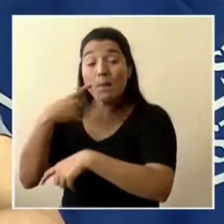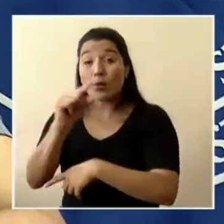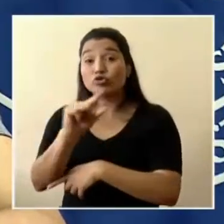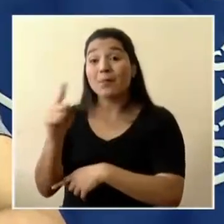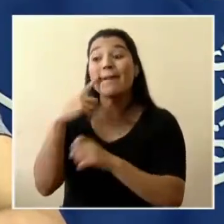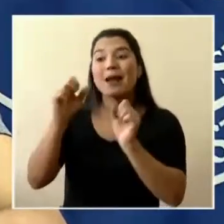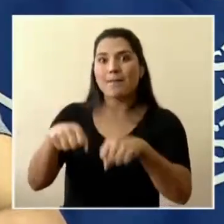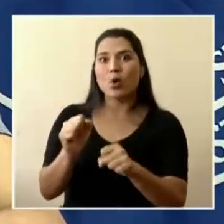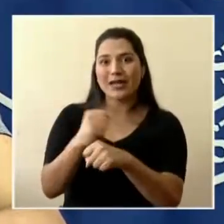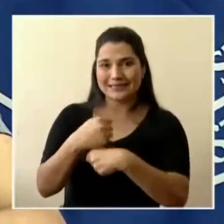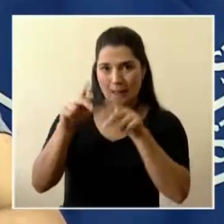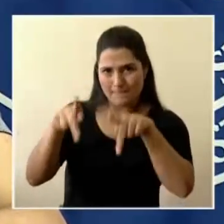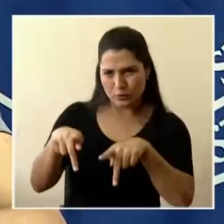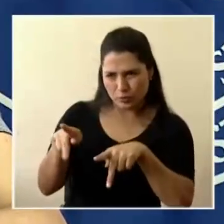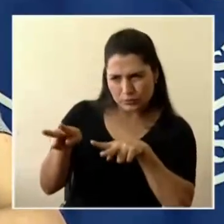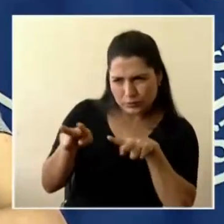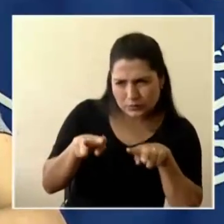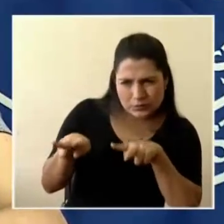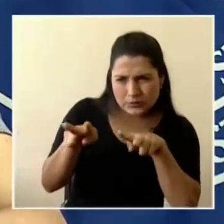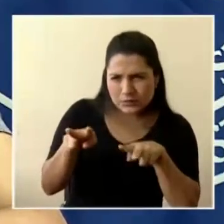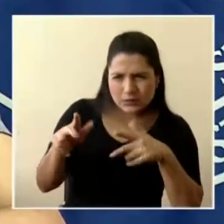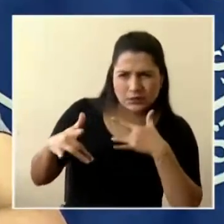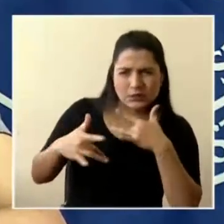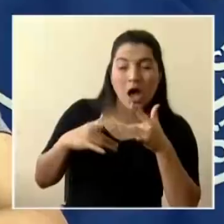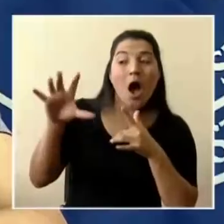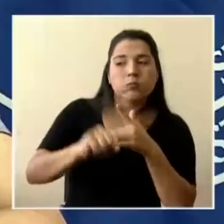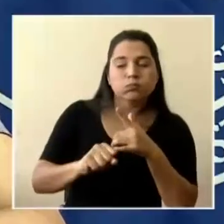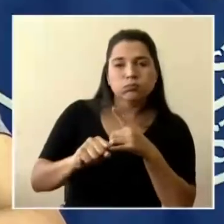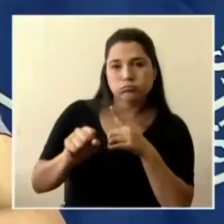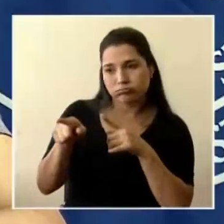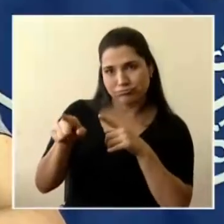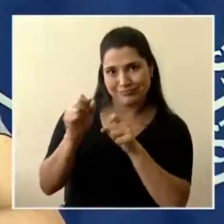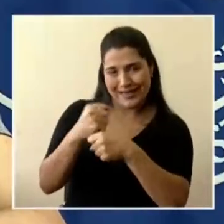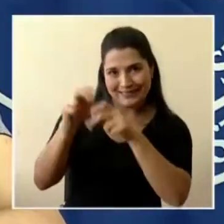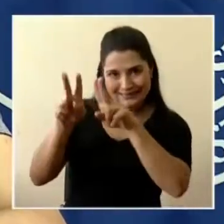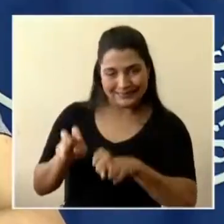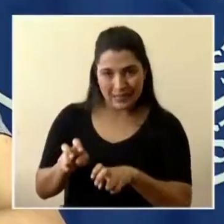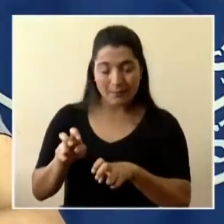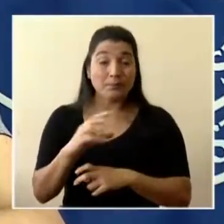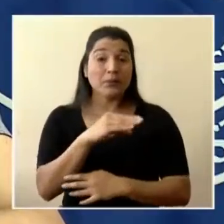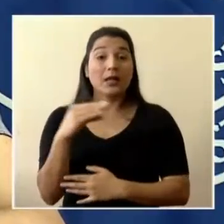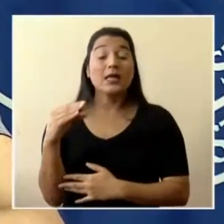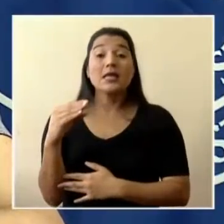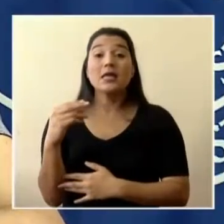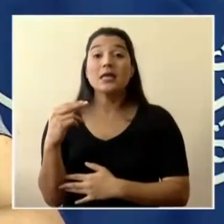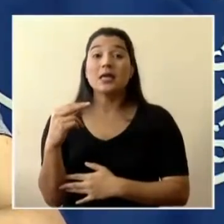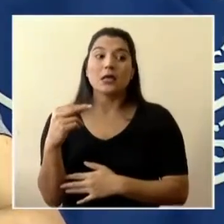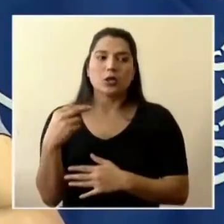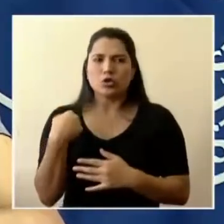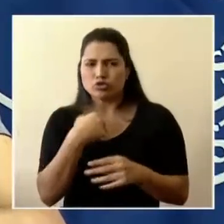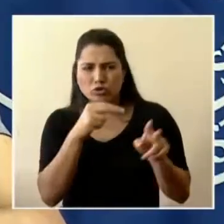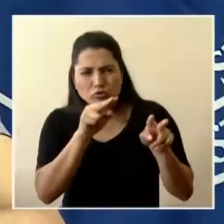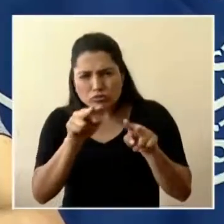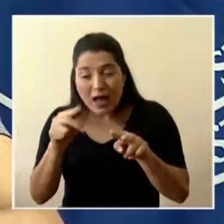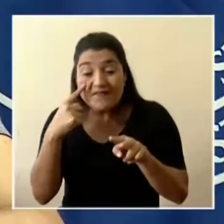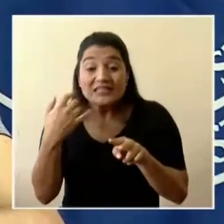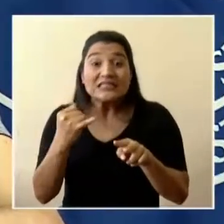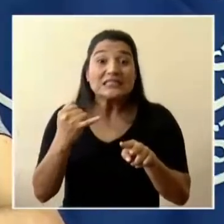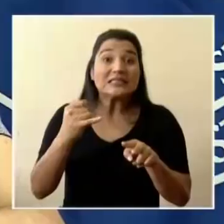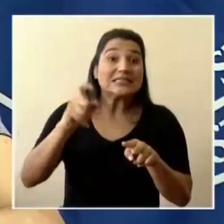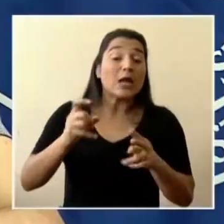Y eso estamos en cualquier momento haciendo eventualmente algún ajuste de si hace falta o aumentar la cantidad o bien